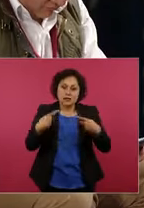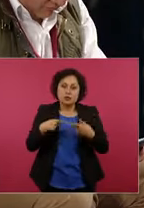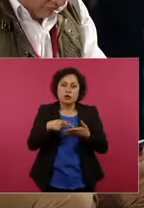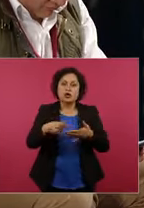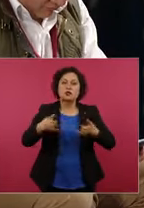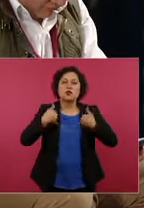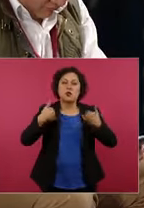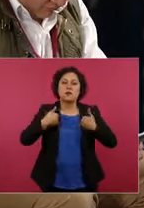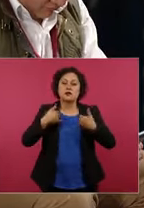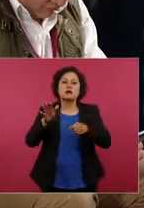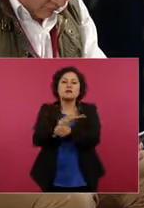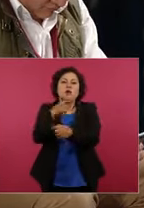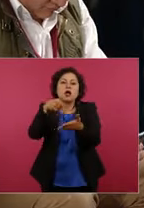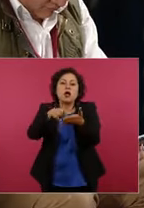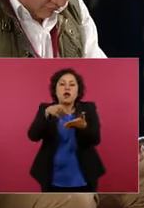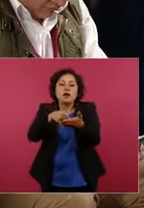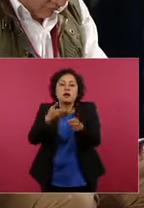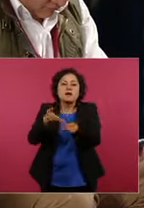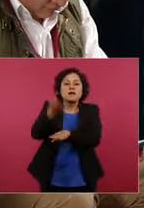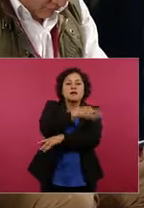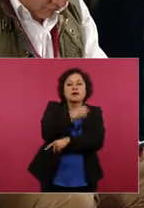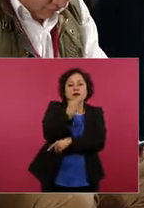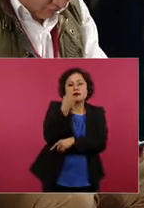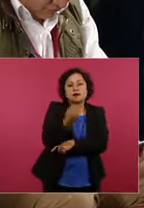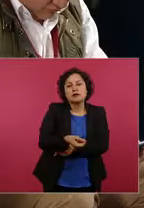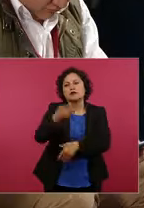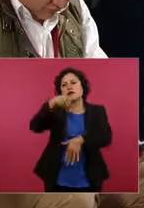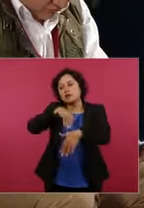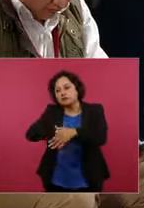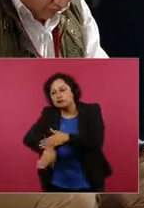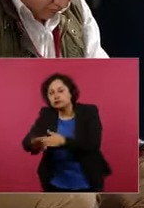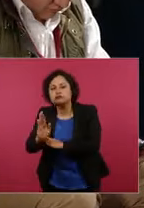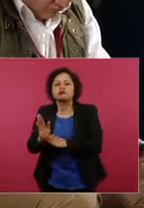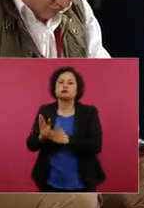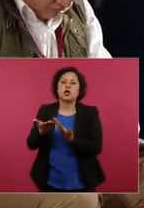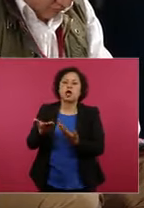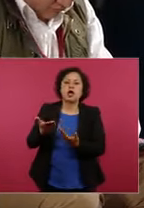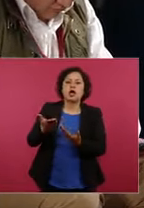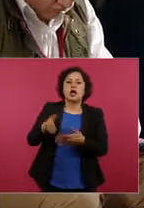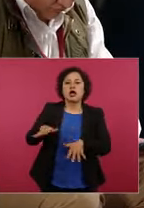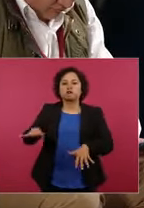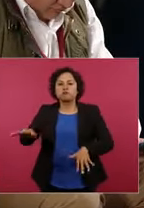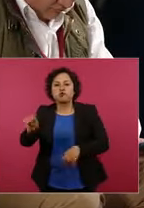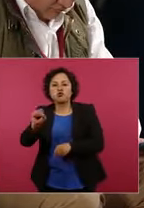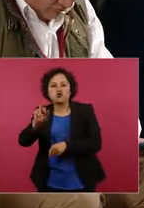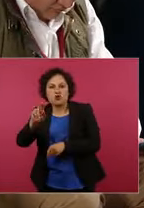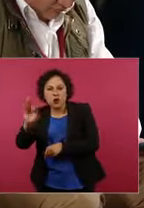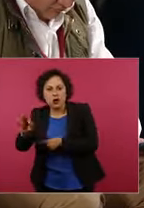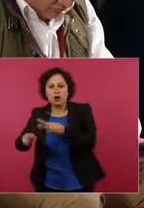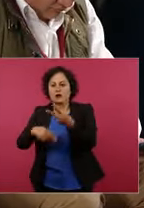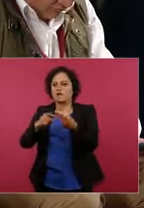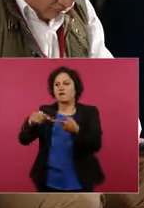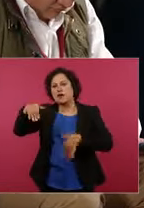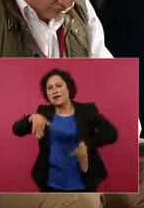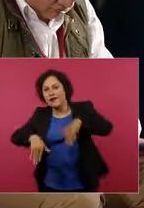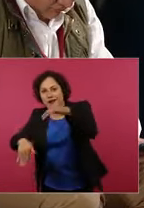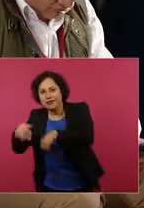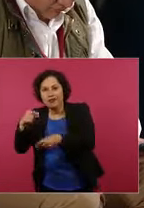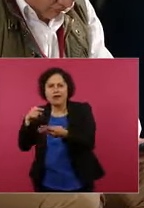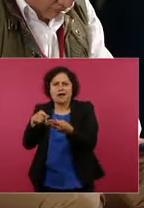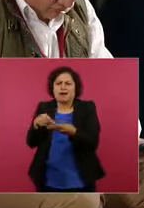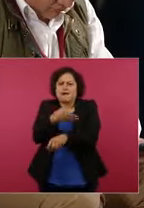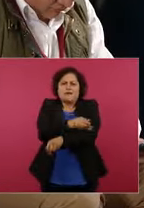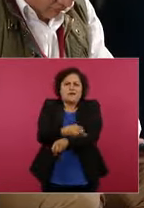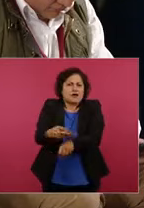a nadar, a hacer yoga, familias también, pero en su mayoría, y aquí están las 400 firmas, aquí